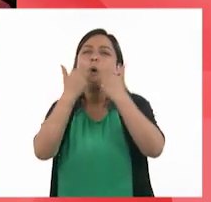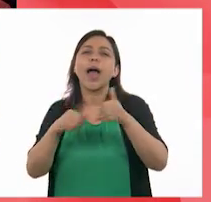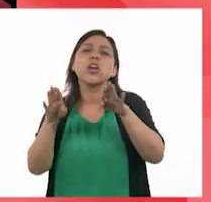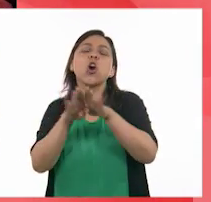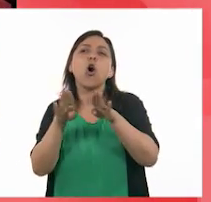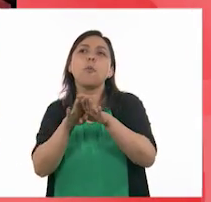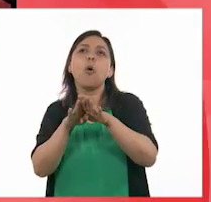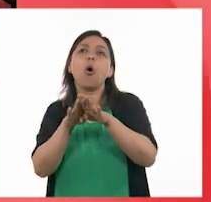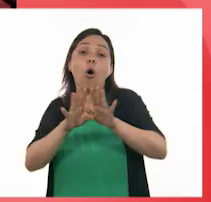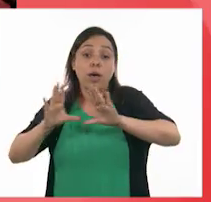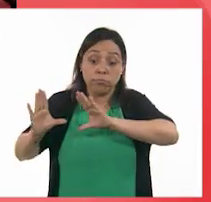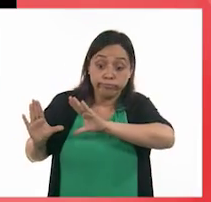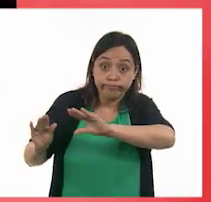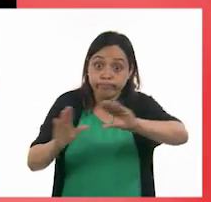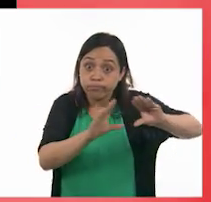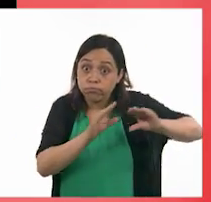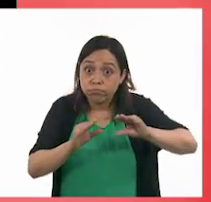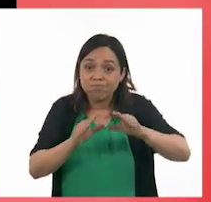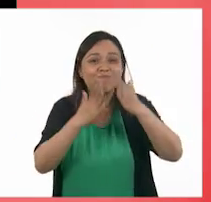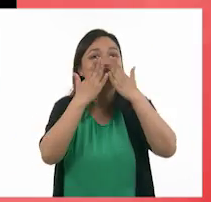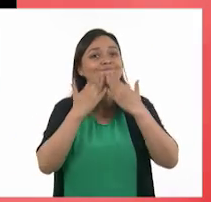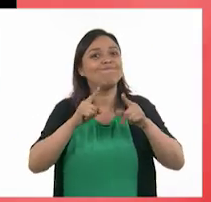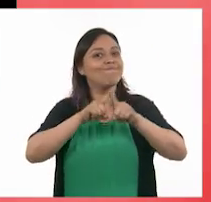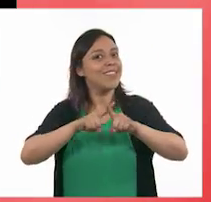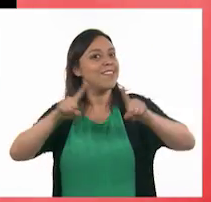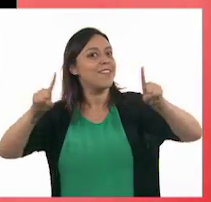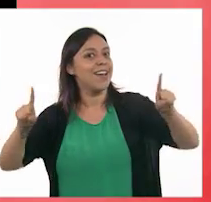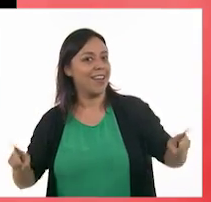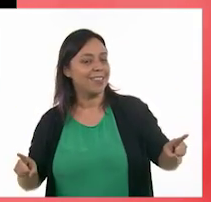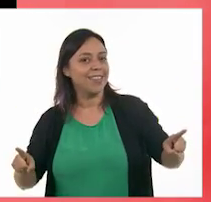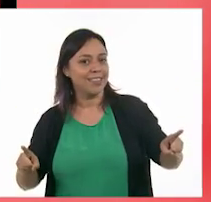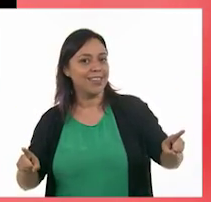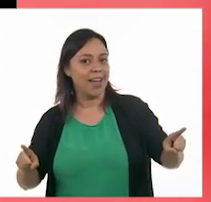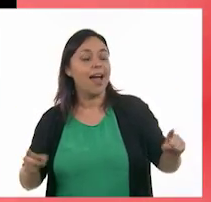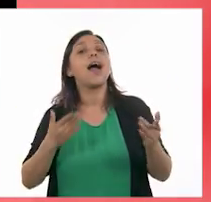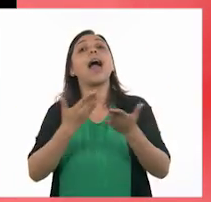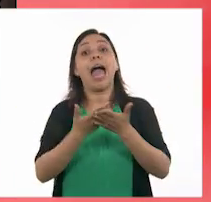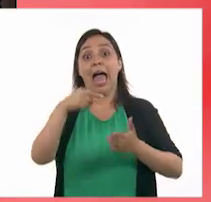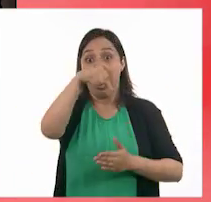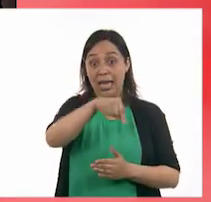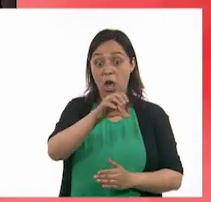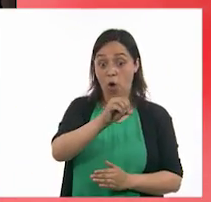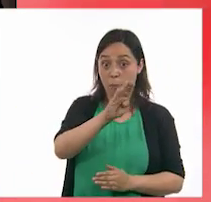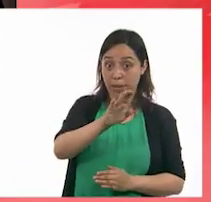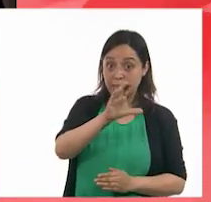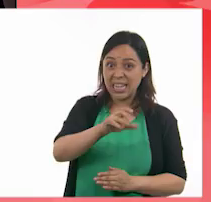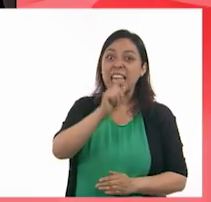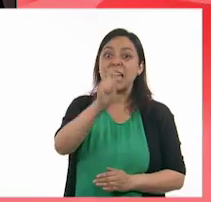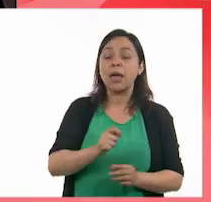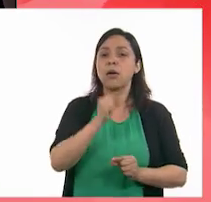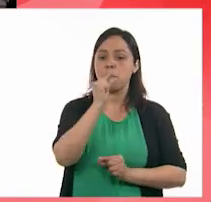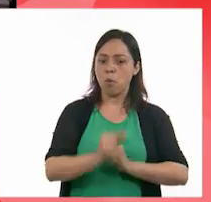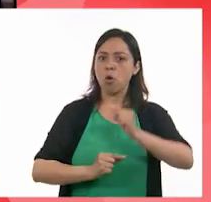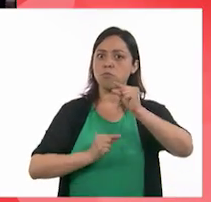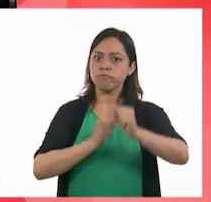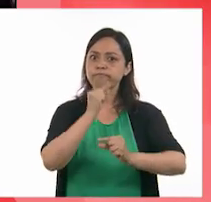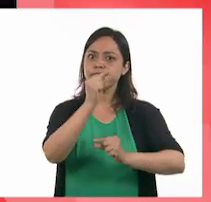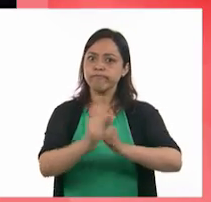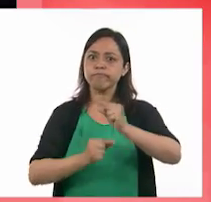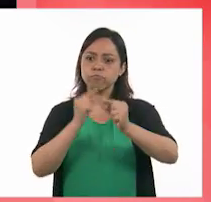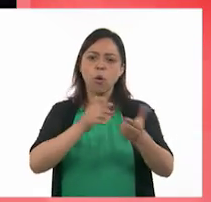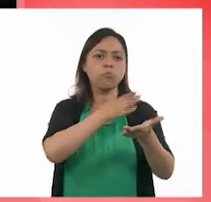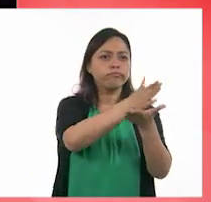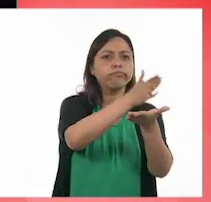de dedicarse a la enseñanza musical, son cosas completamente diferentes. Y en este caso, la OBC ha ido conquistando nuevos mercados,